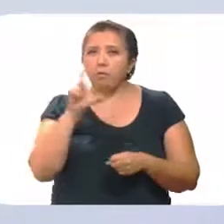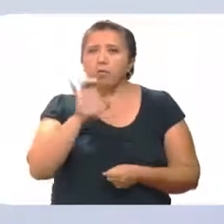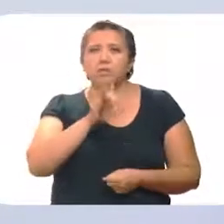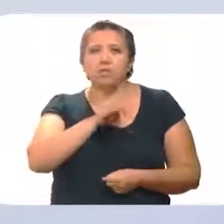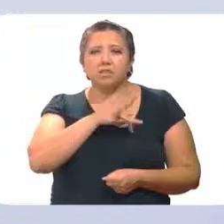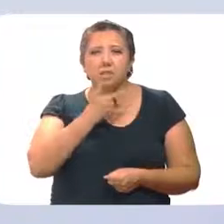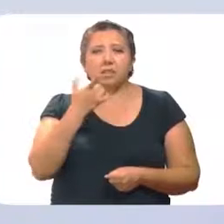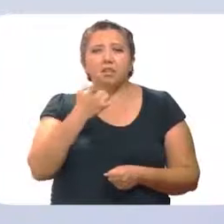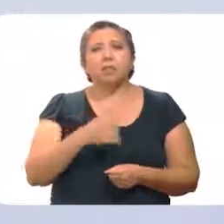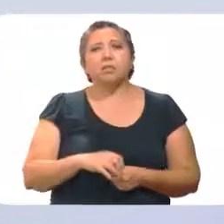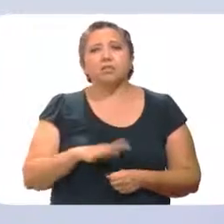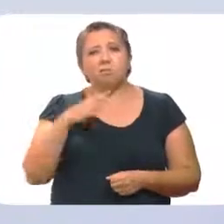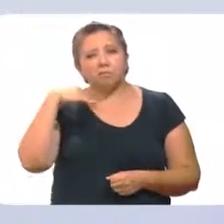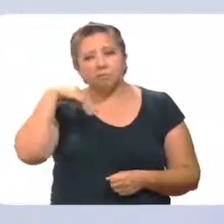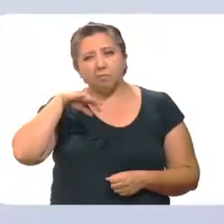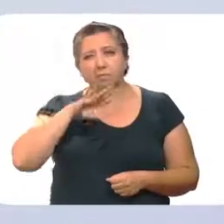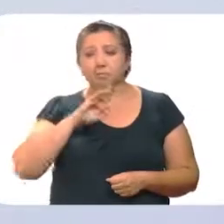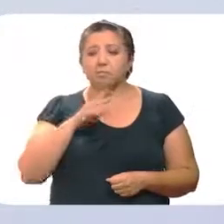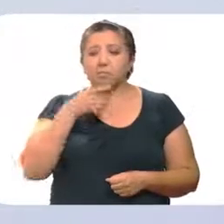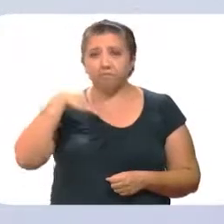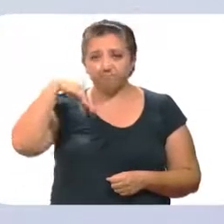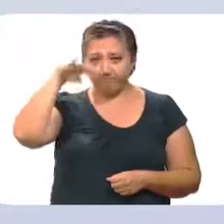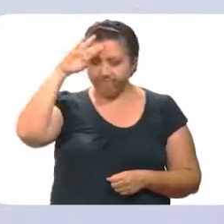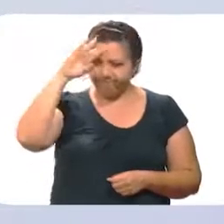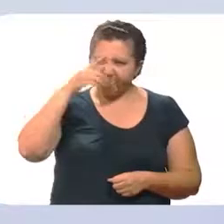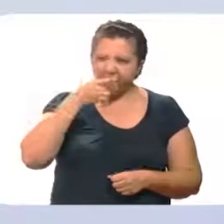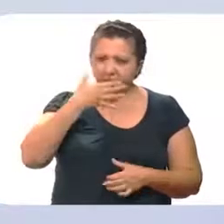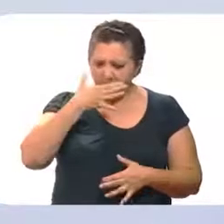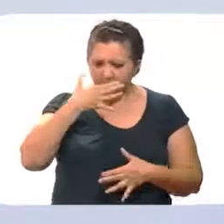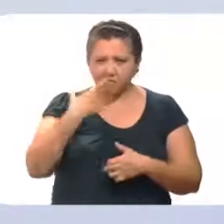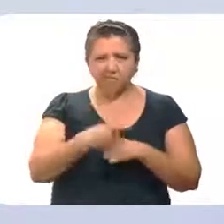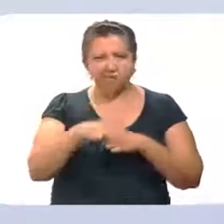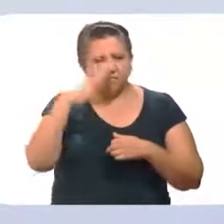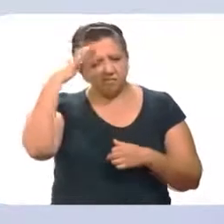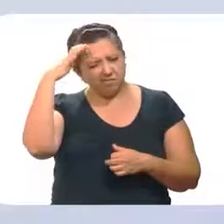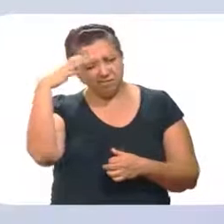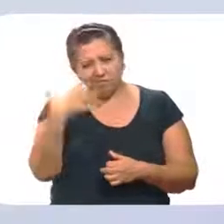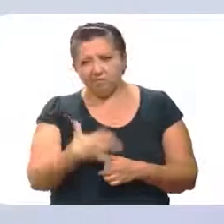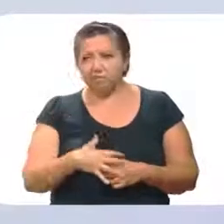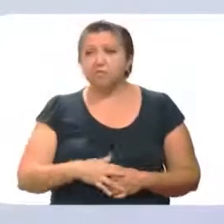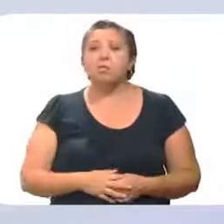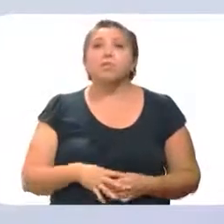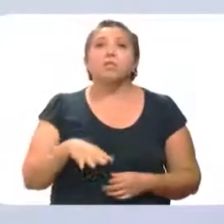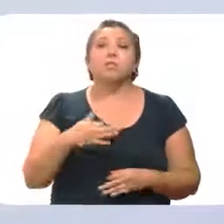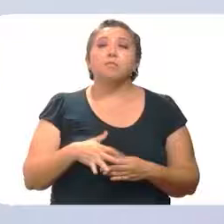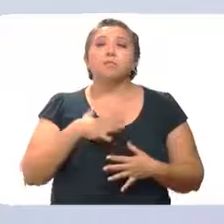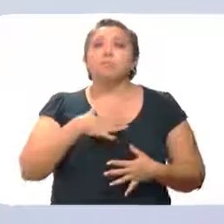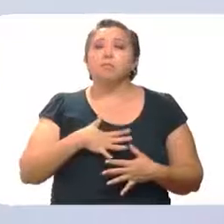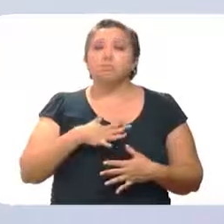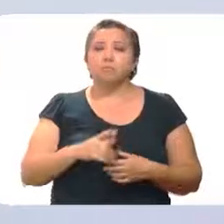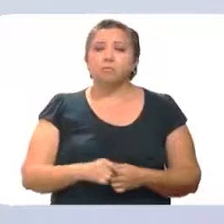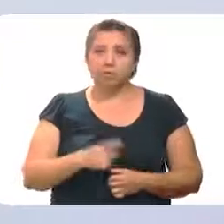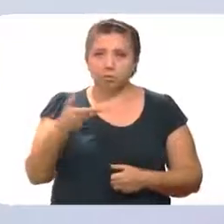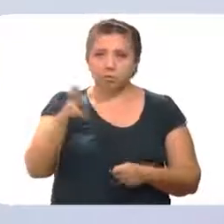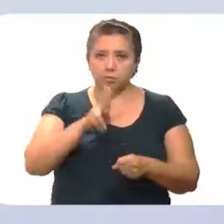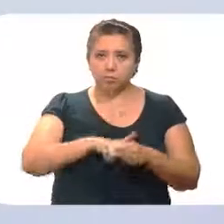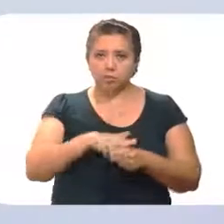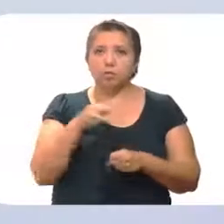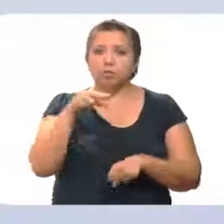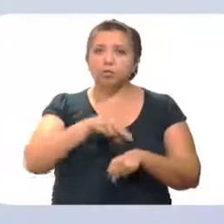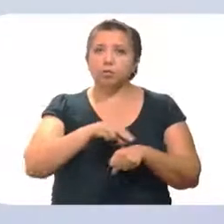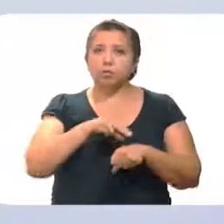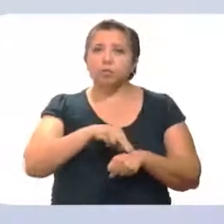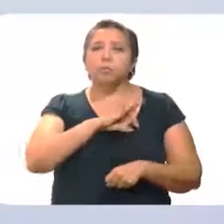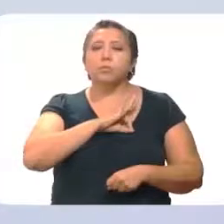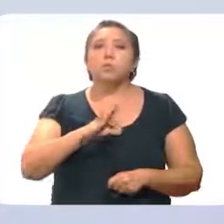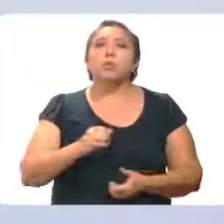apenas detecten los primeros síntomas de contagio, como fiebre, tos, dolor de cabeza y falta de aire. En el hospital, un equipo de